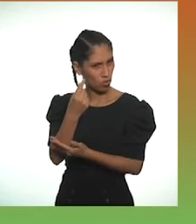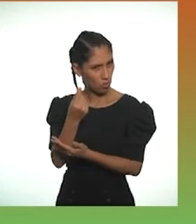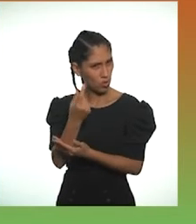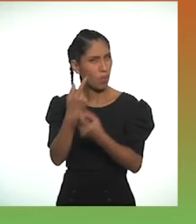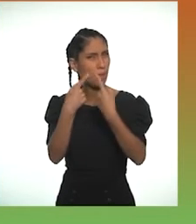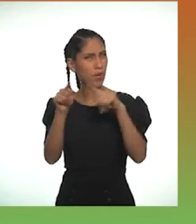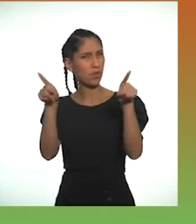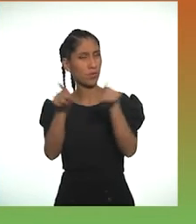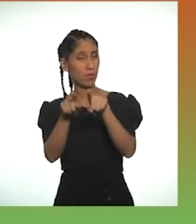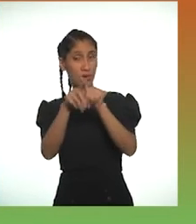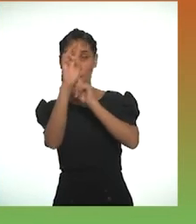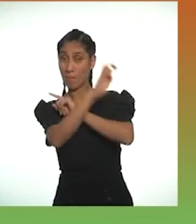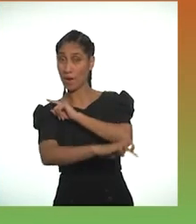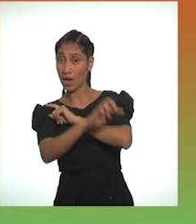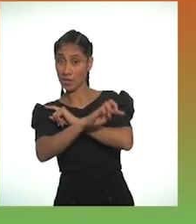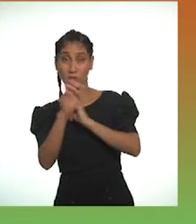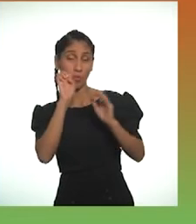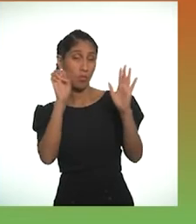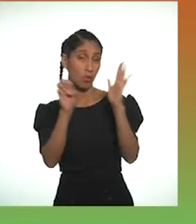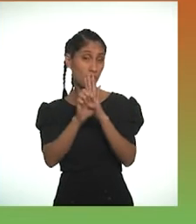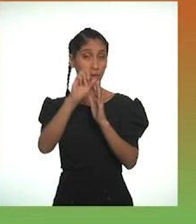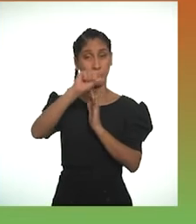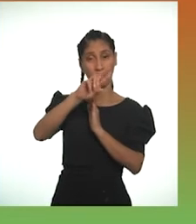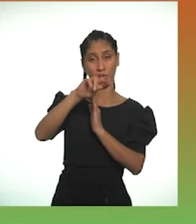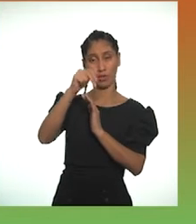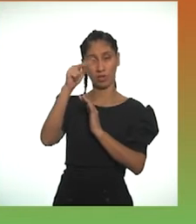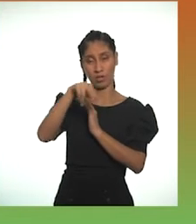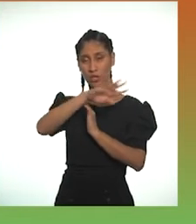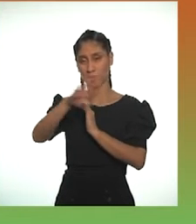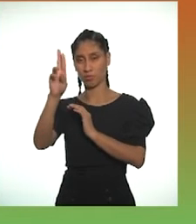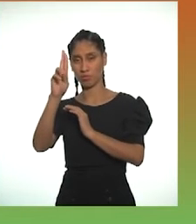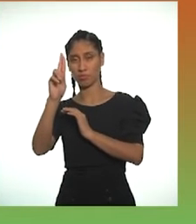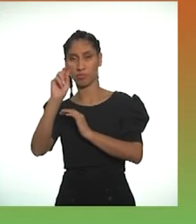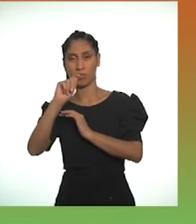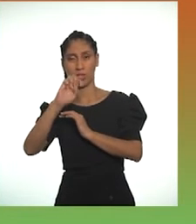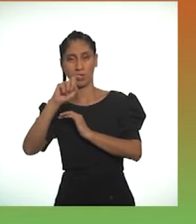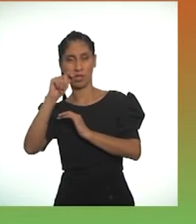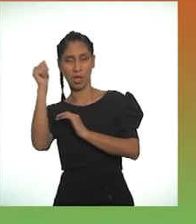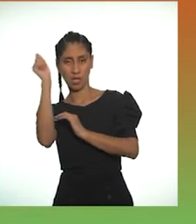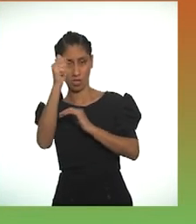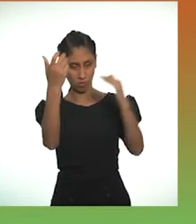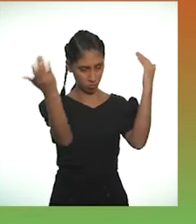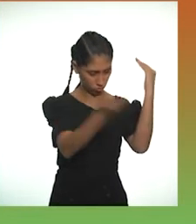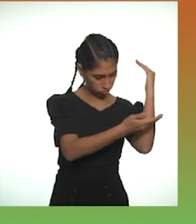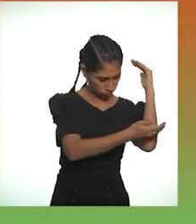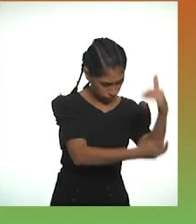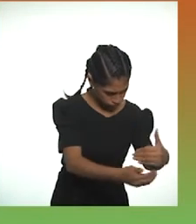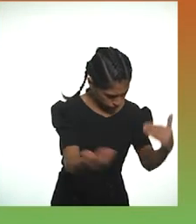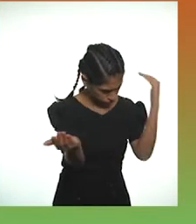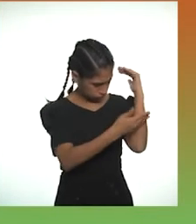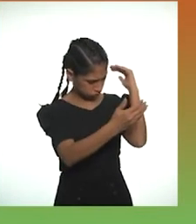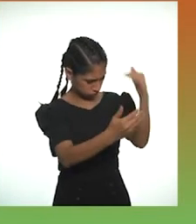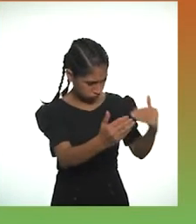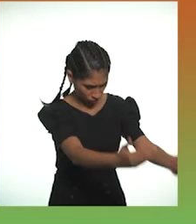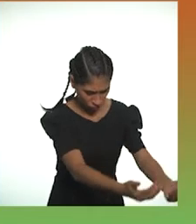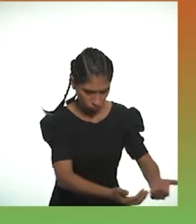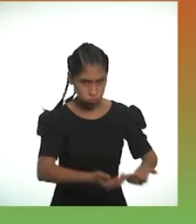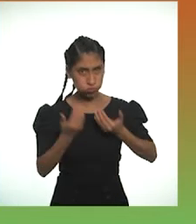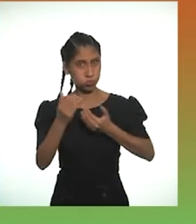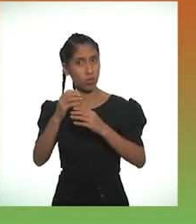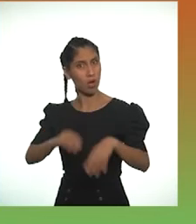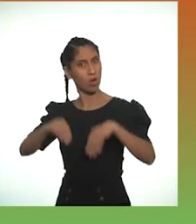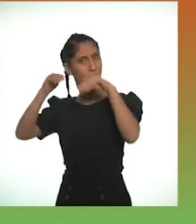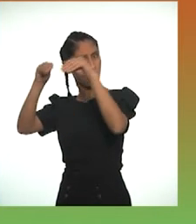eventualmente países como Gran Bretaña llevaron semillas de caucho para plantarlas en sus